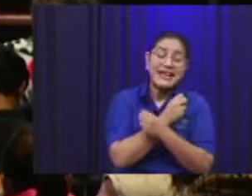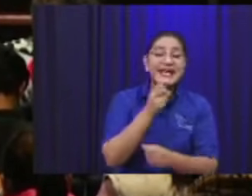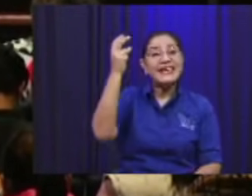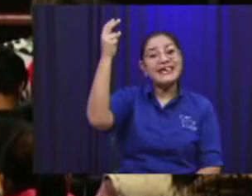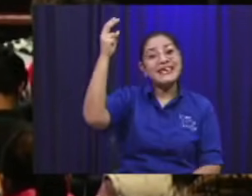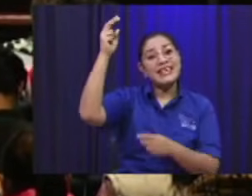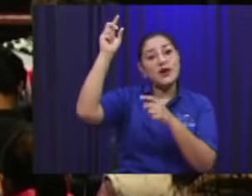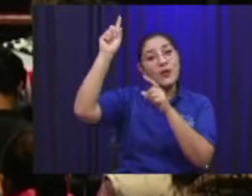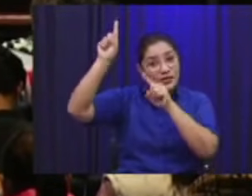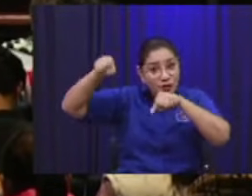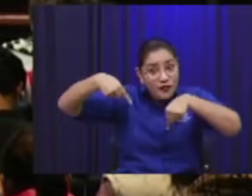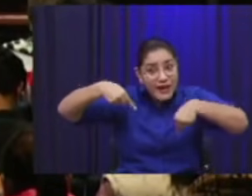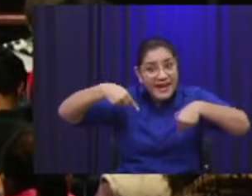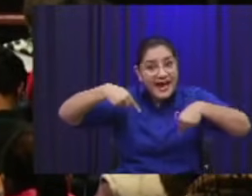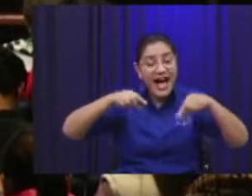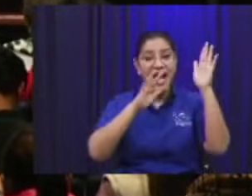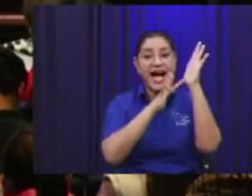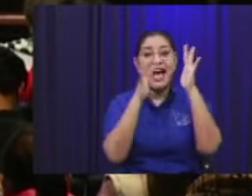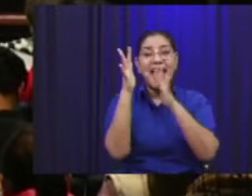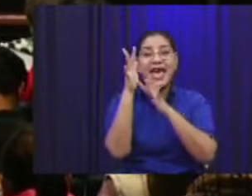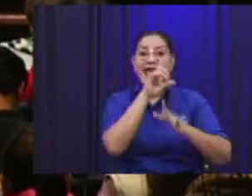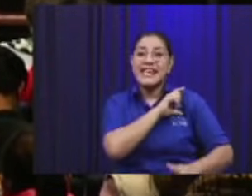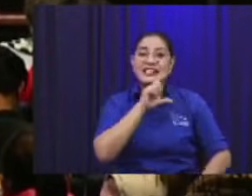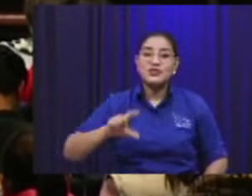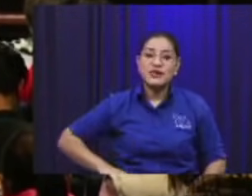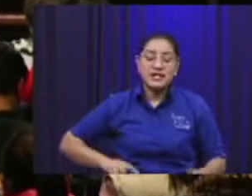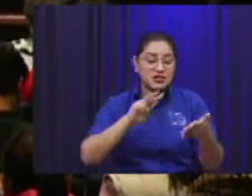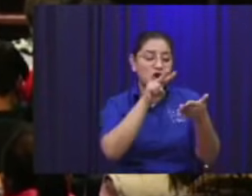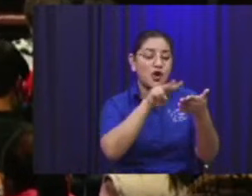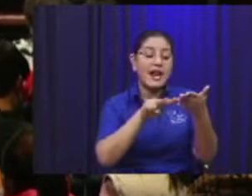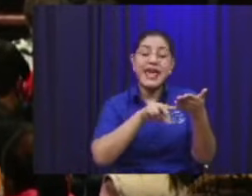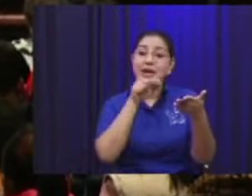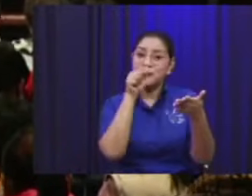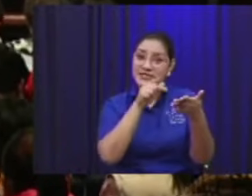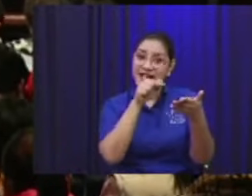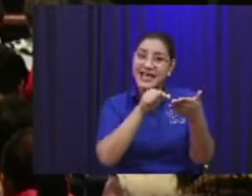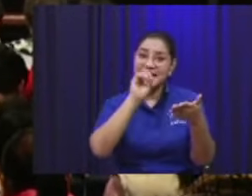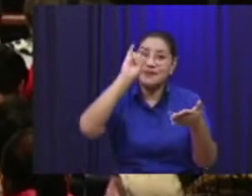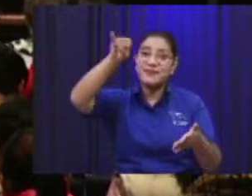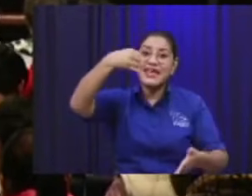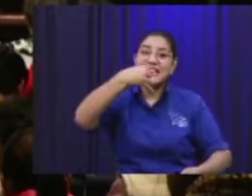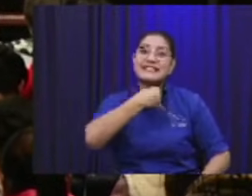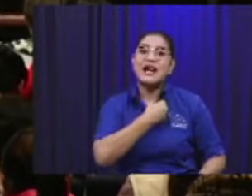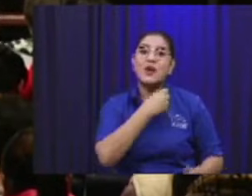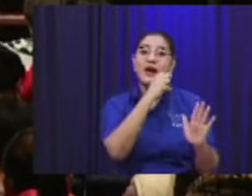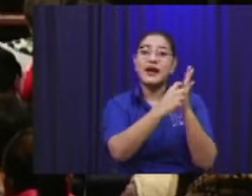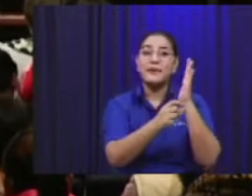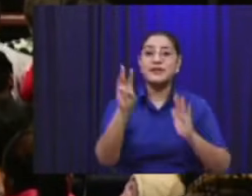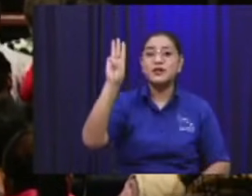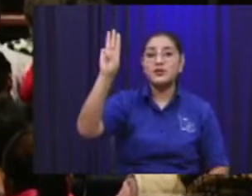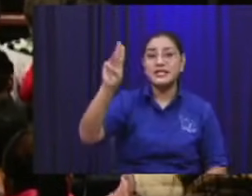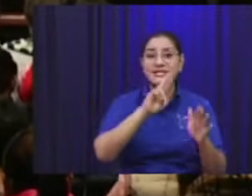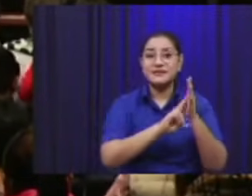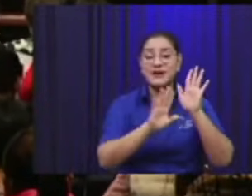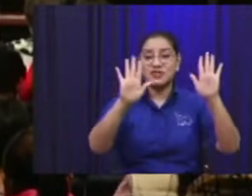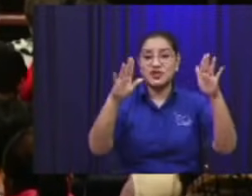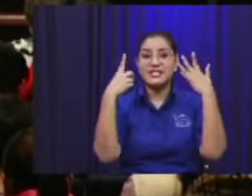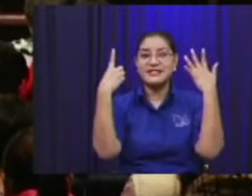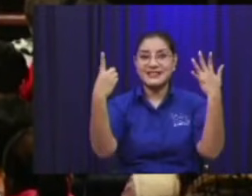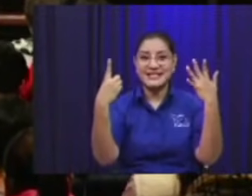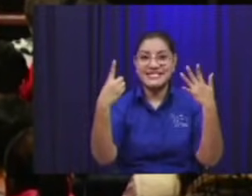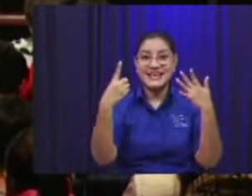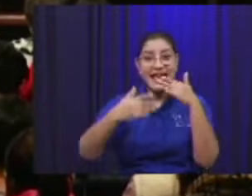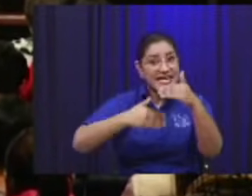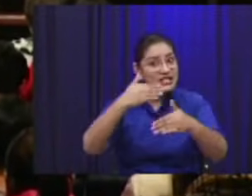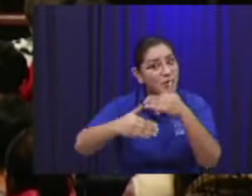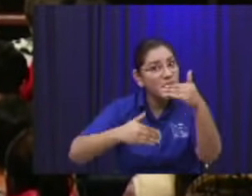señor jesucristo dice san juan 3 16 que es una dádiva que vino como consecuencia de ese